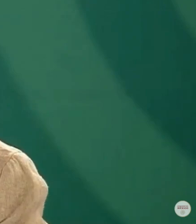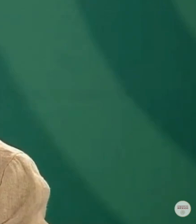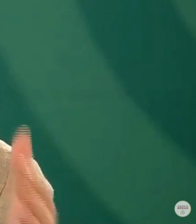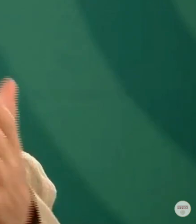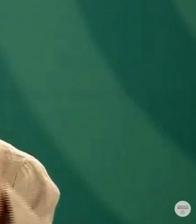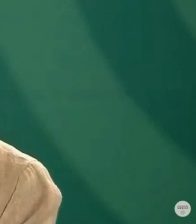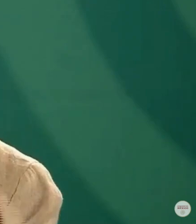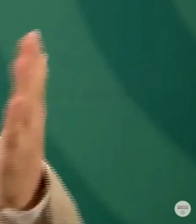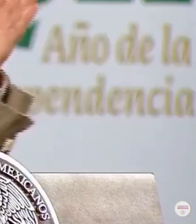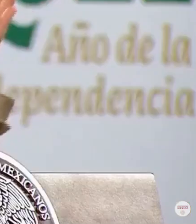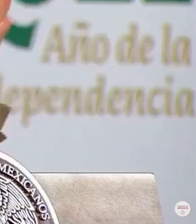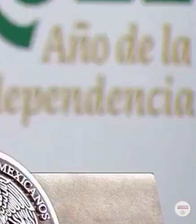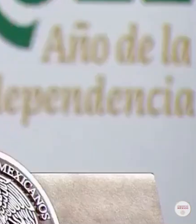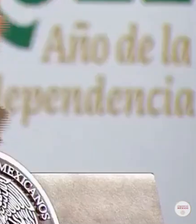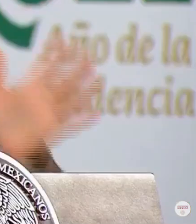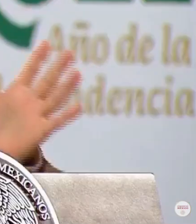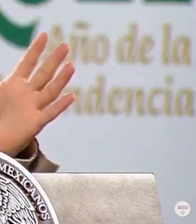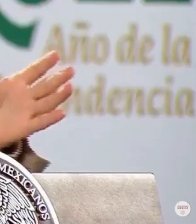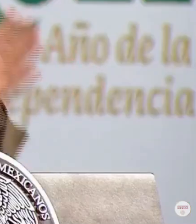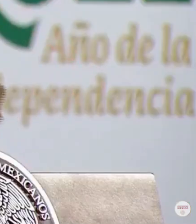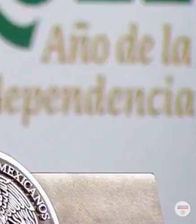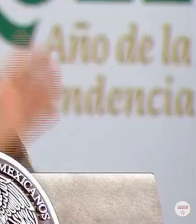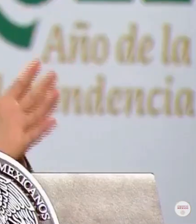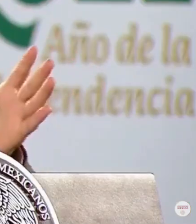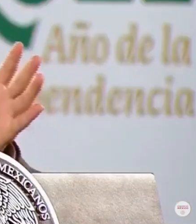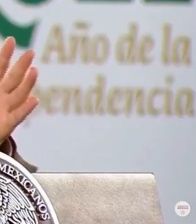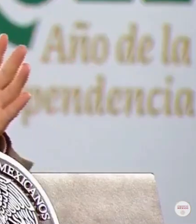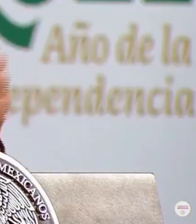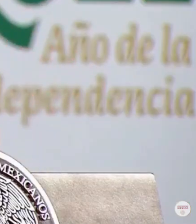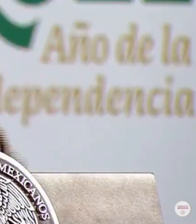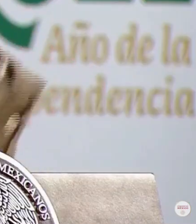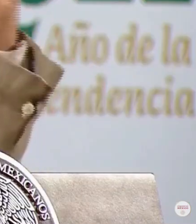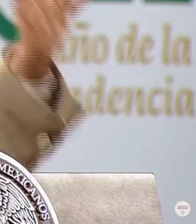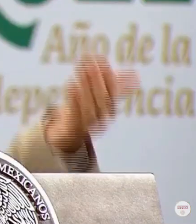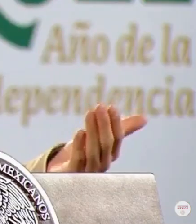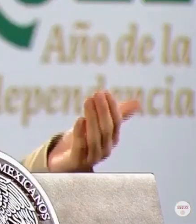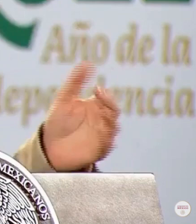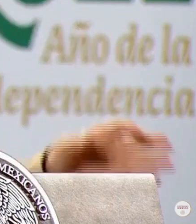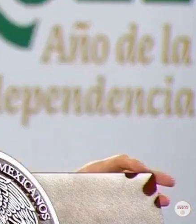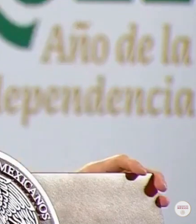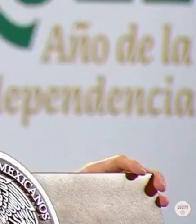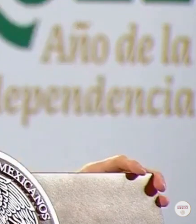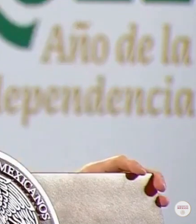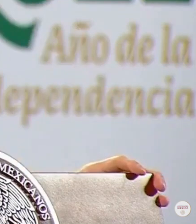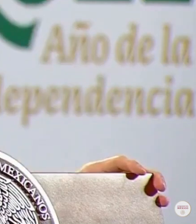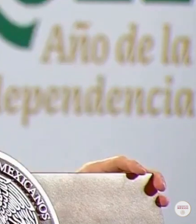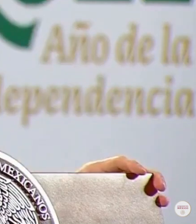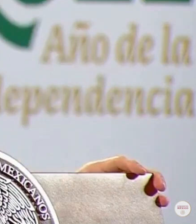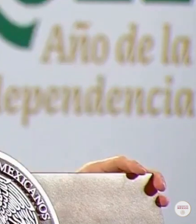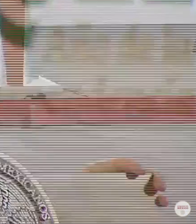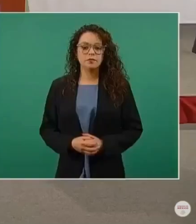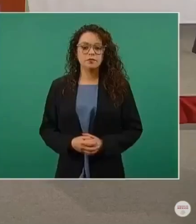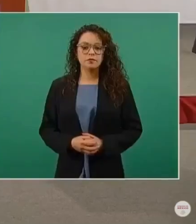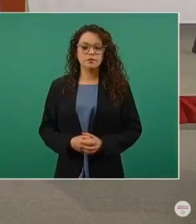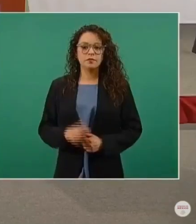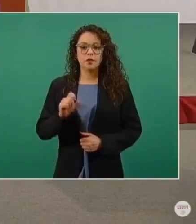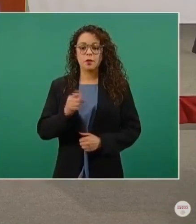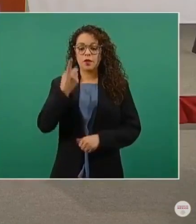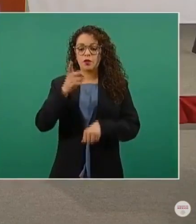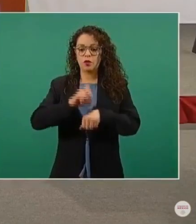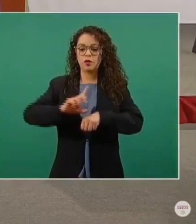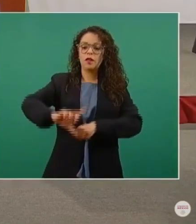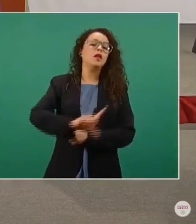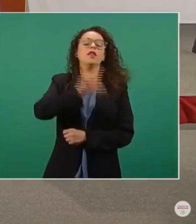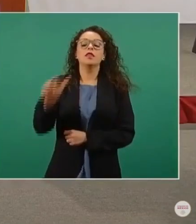el de Pfizer. En la de Pfizer empezamos con 21 días, era muy rigurosa. Después la Organización Mundial de la Salud, el 8 de enero de este